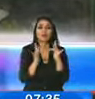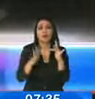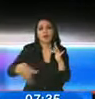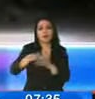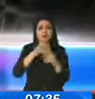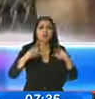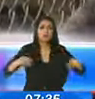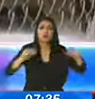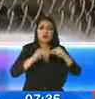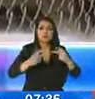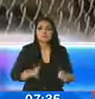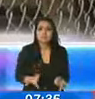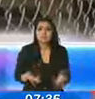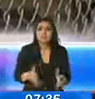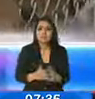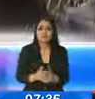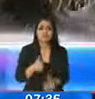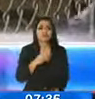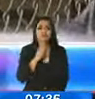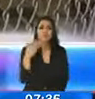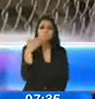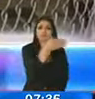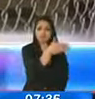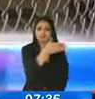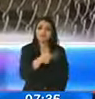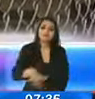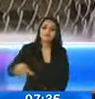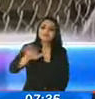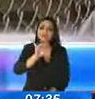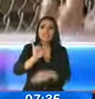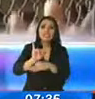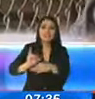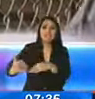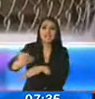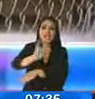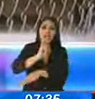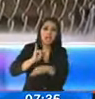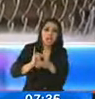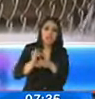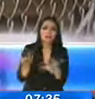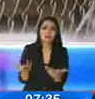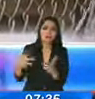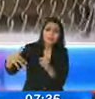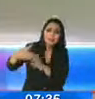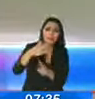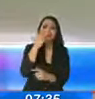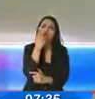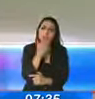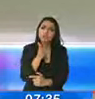naturaleza. Iba al otro lado, es una isla, pues ya el ambiente es otro.